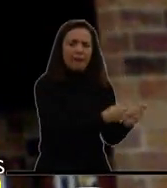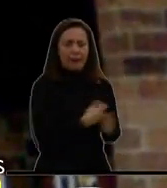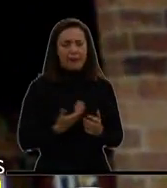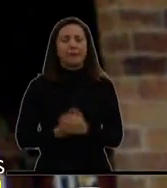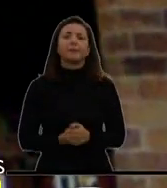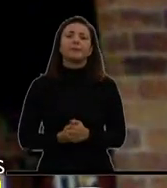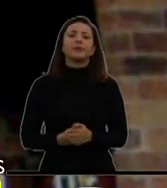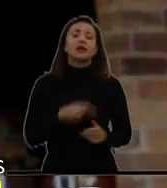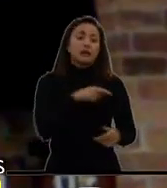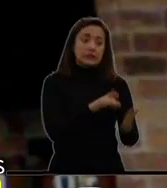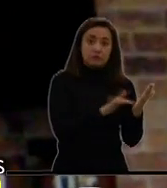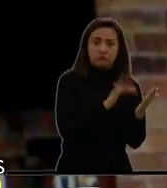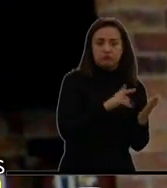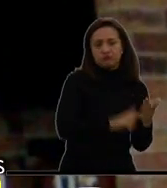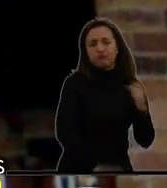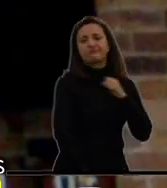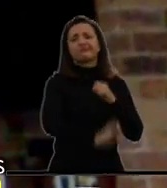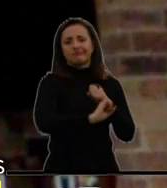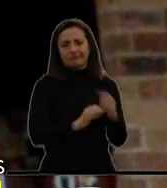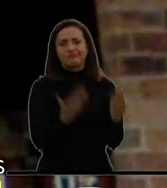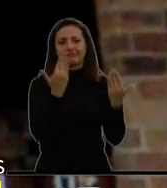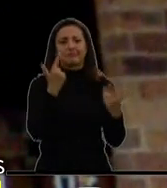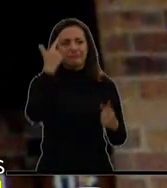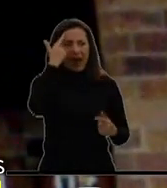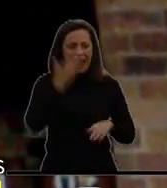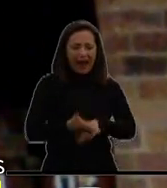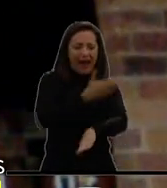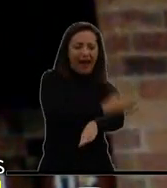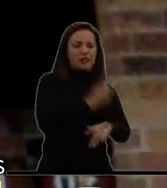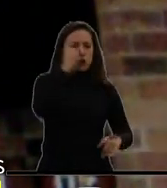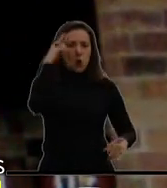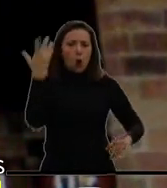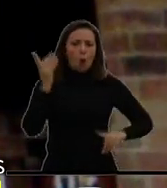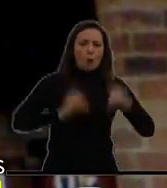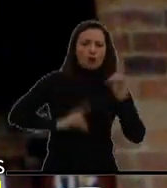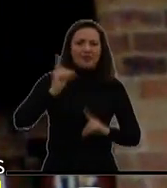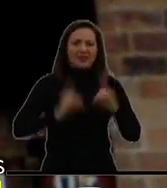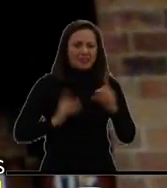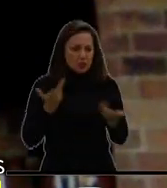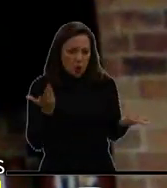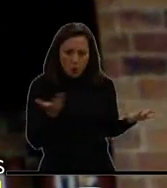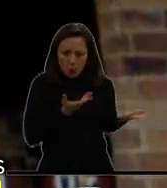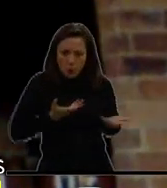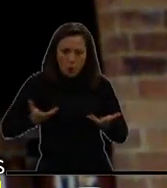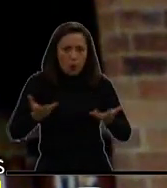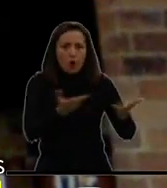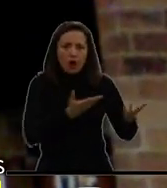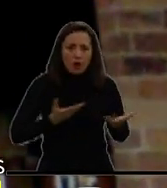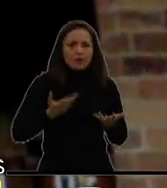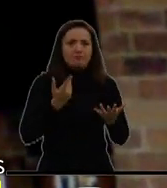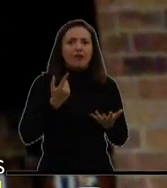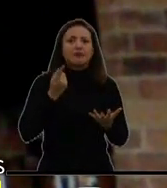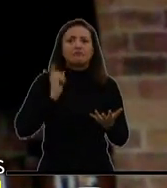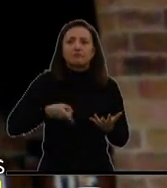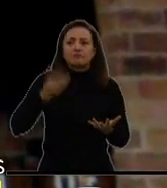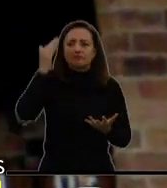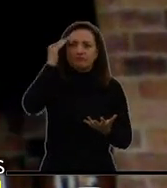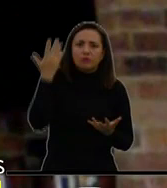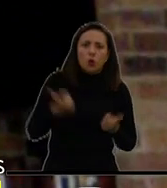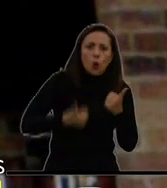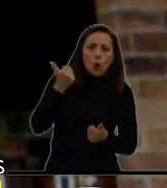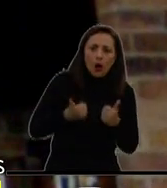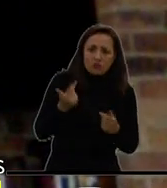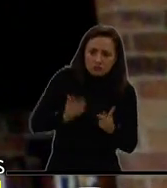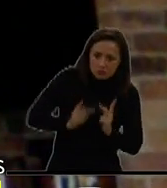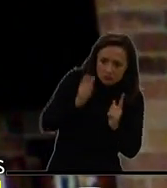facilitador a la toma de decisiones que en última instancia depende de las guías las recomendaciones que están